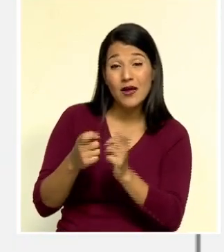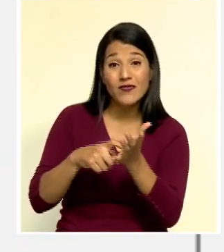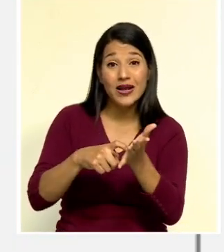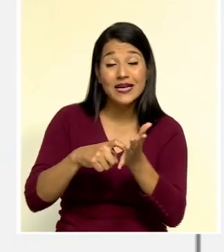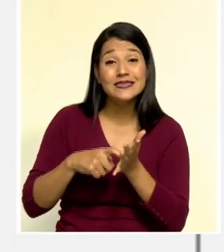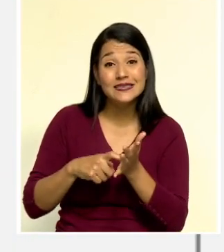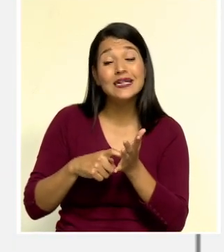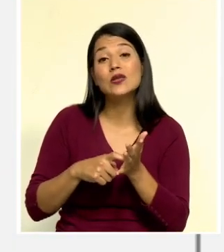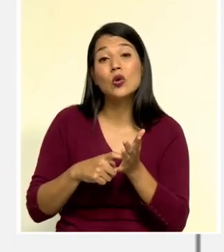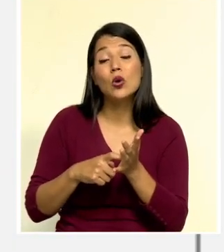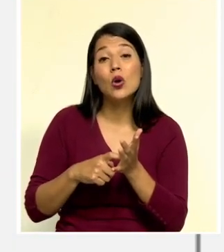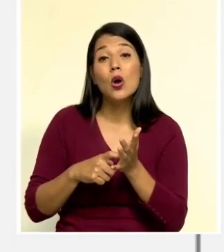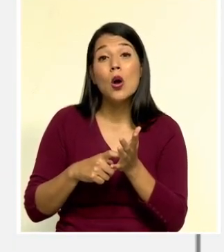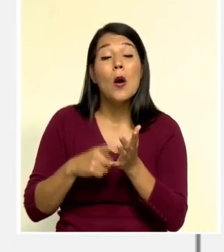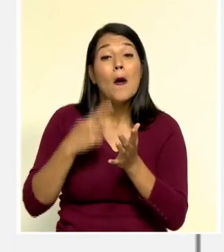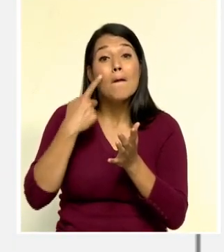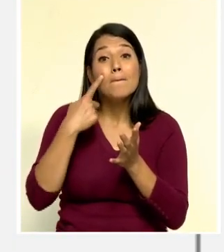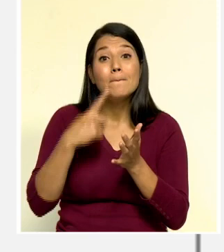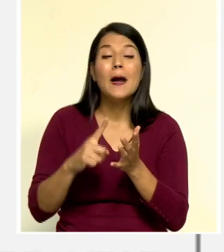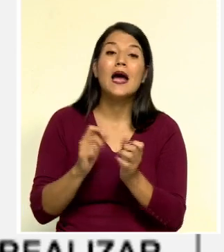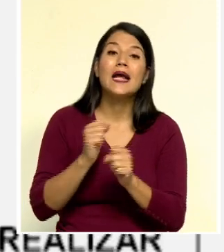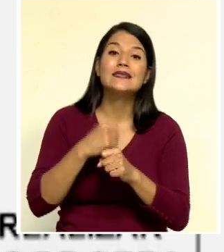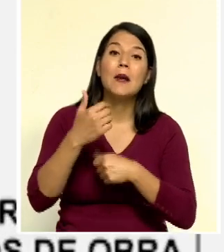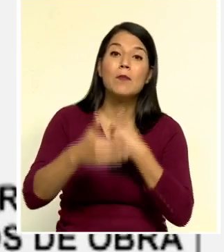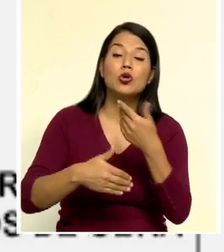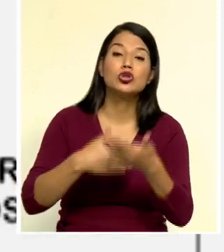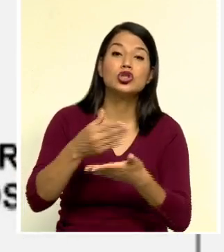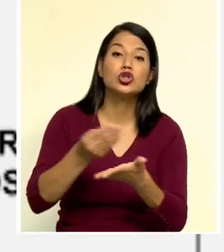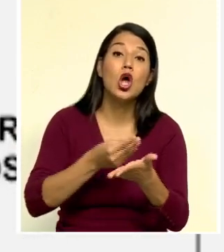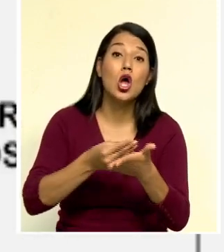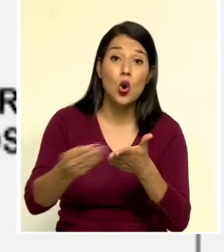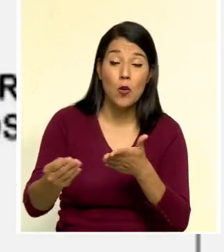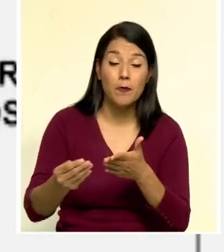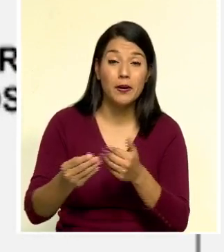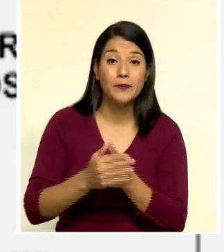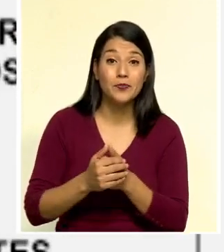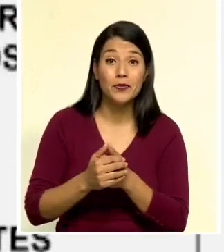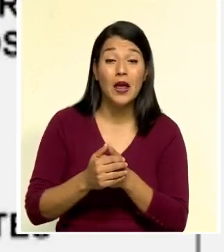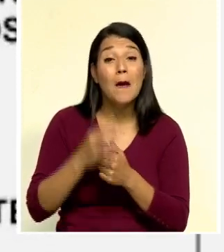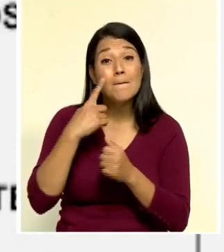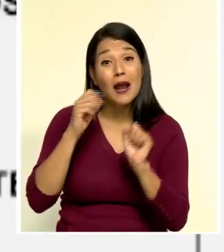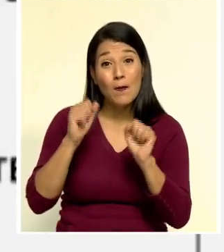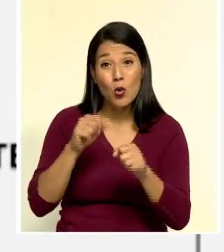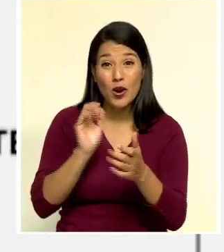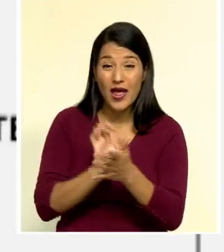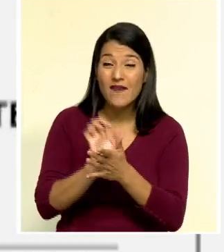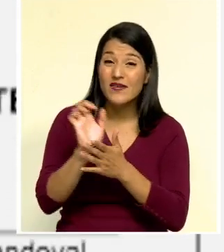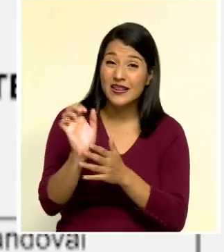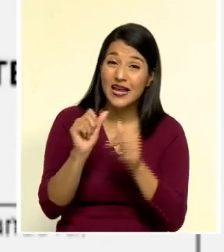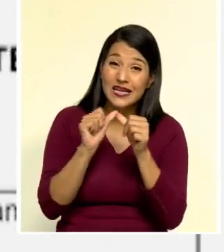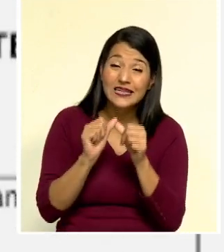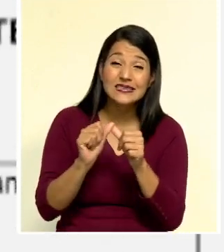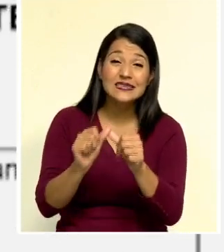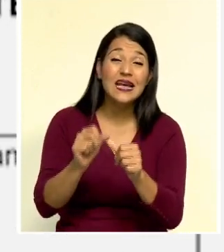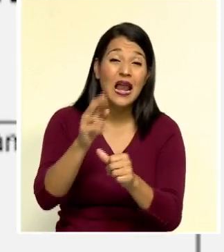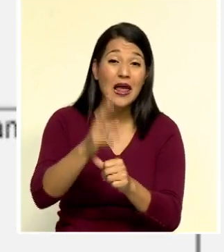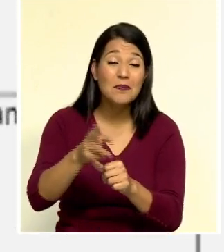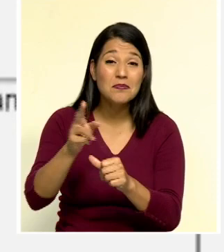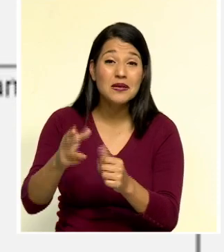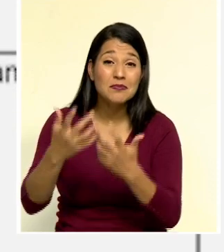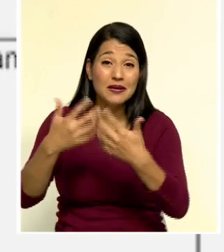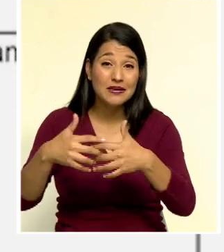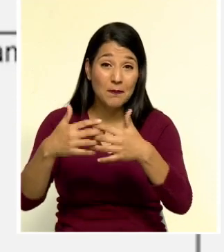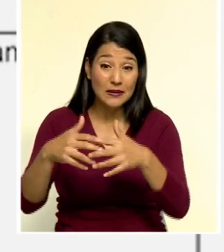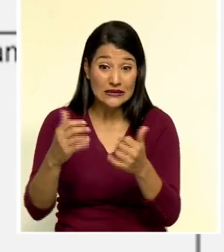requisitos cartelarios bajo los que se eligen las empresas constructoras de infraestructura, para así evitar que sigan siendo las que están involucradas en